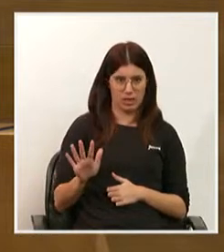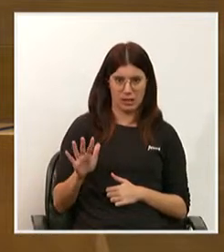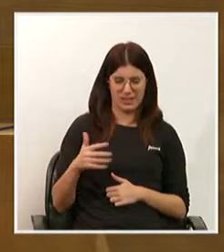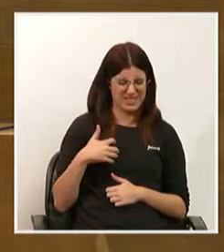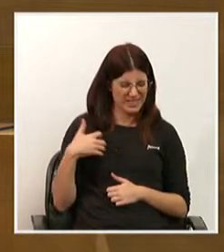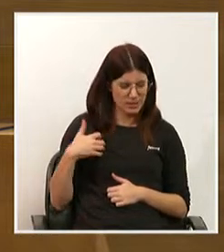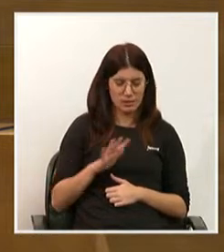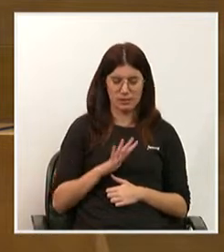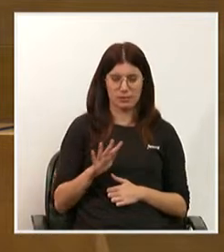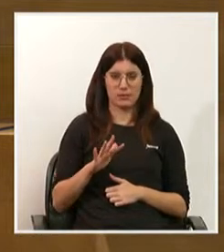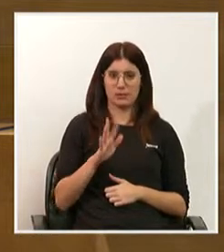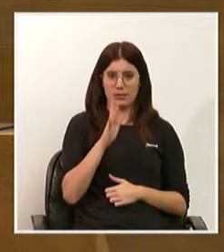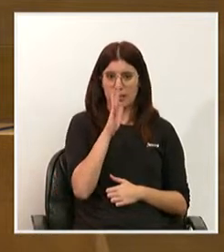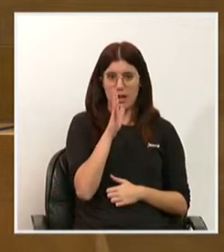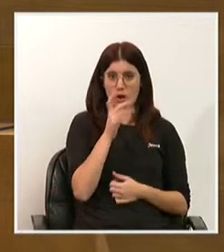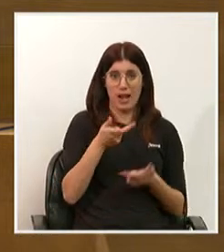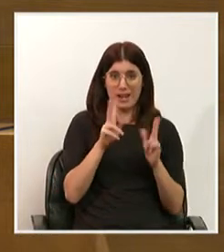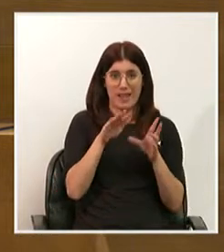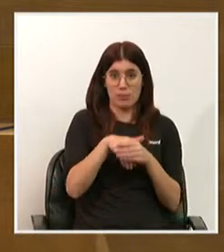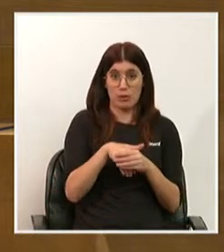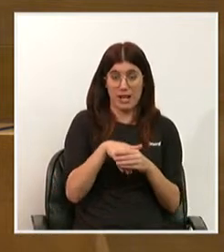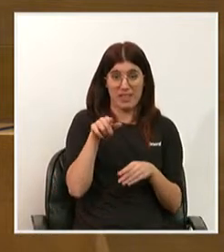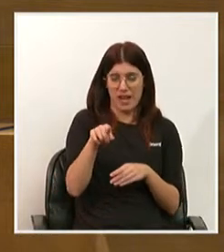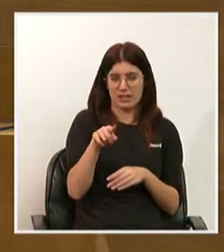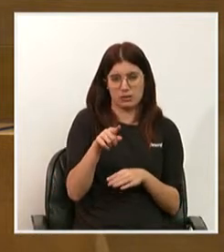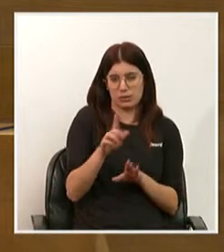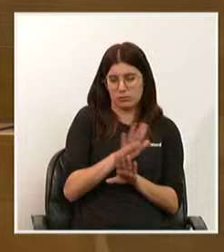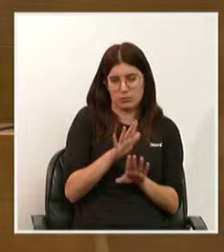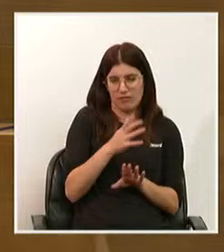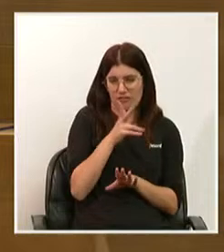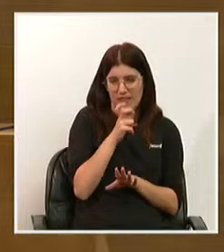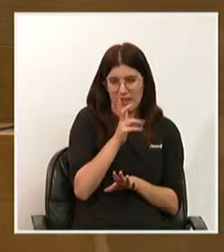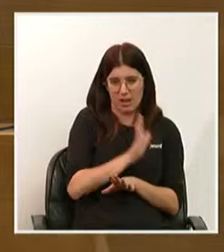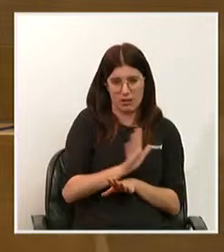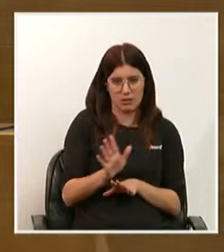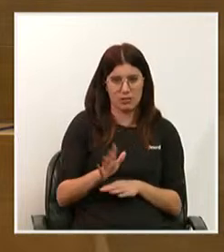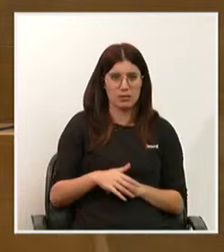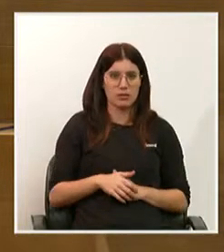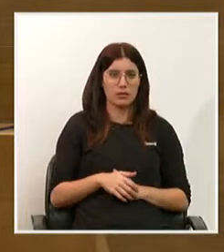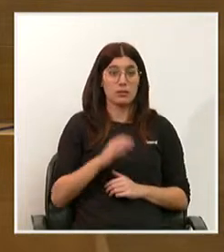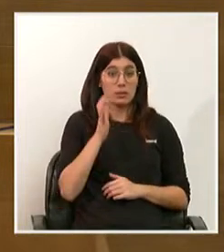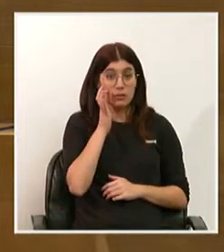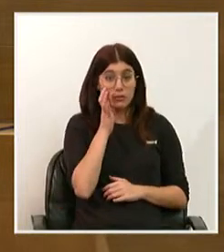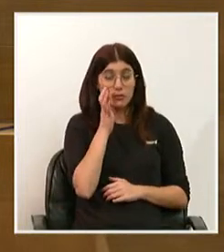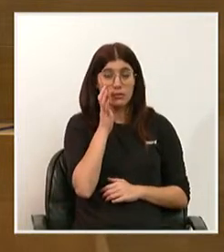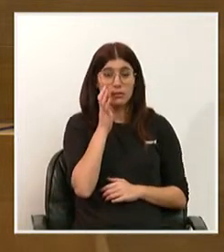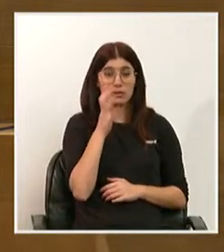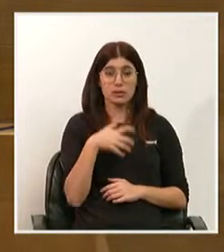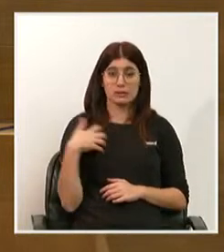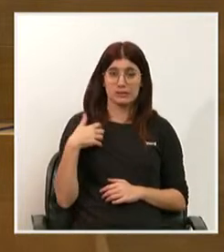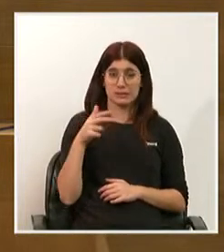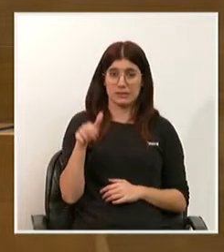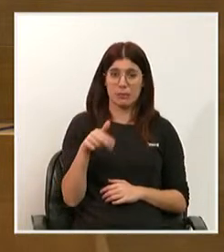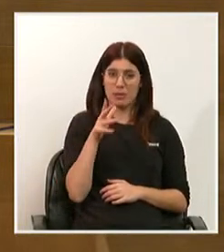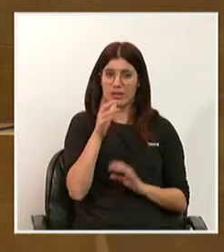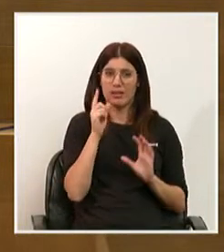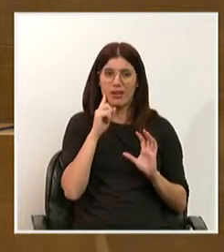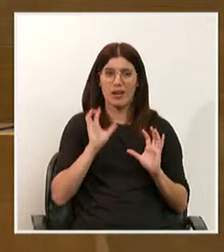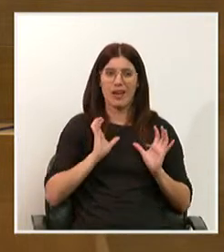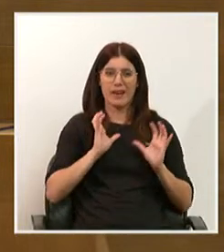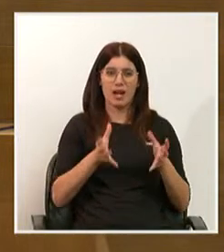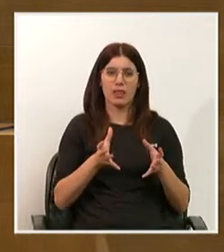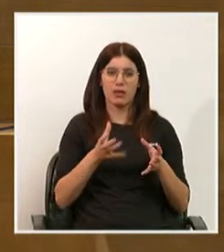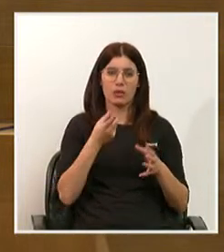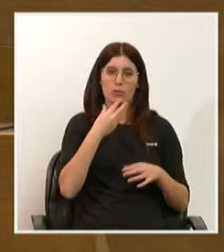esign la democracia que esign DEA que esign la reac de un